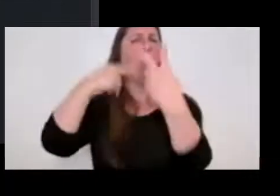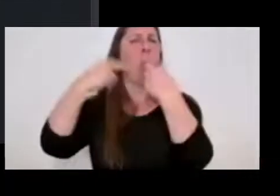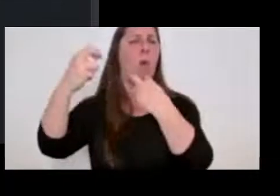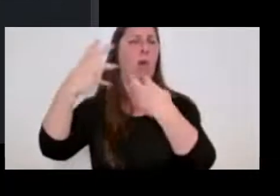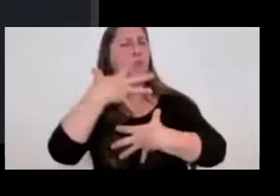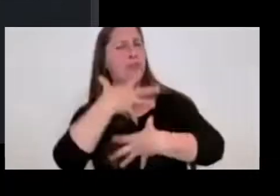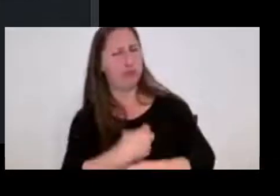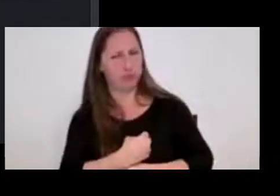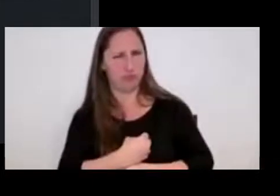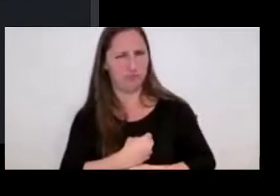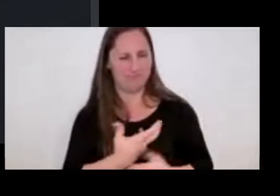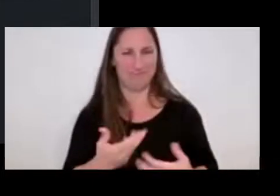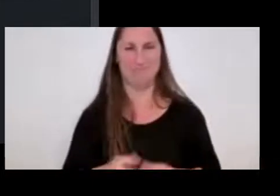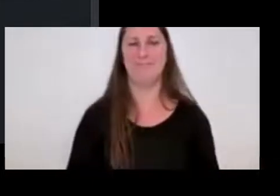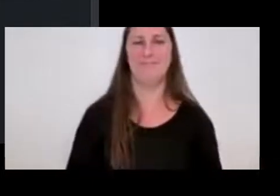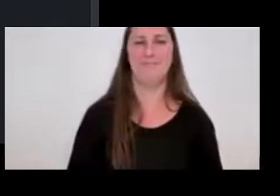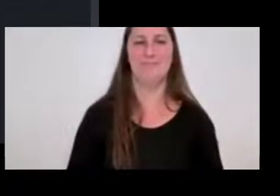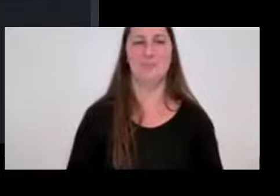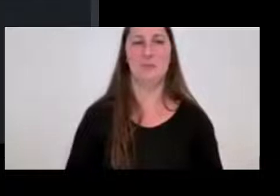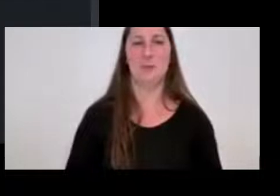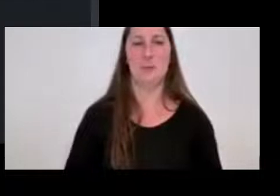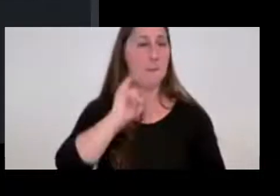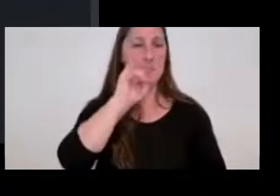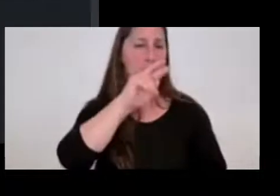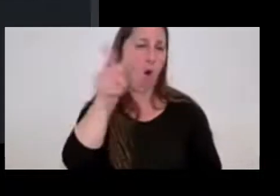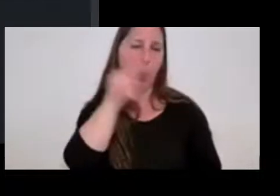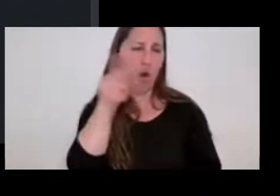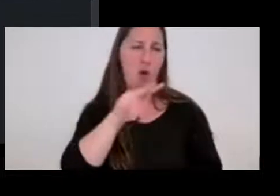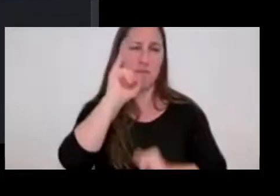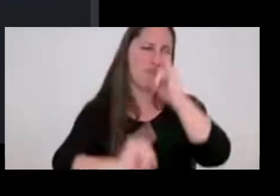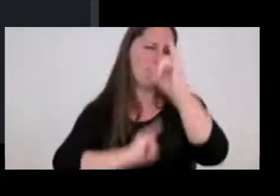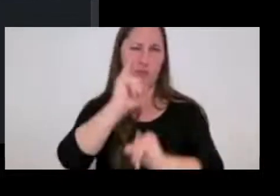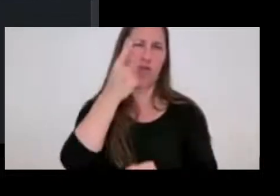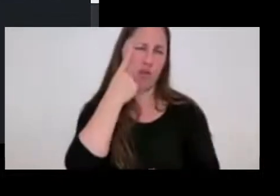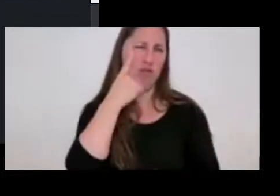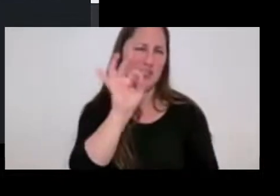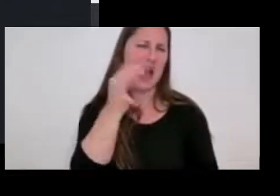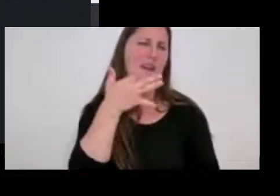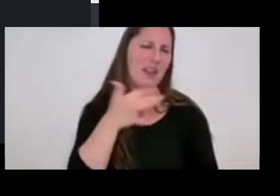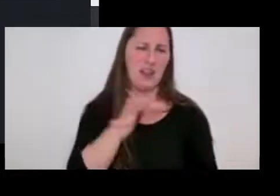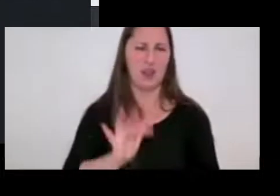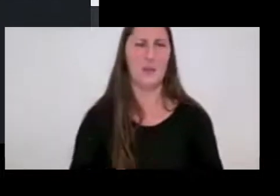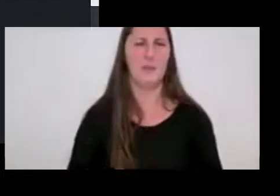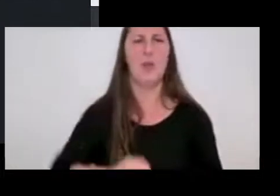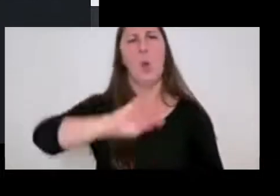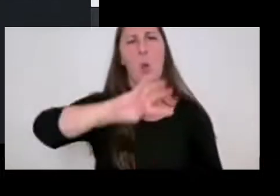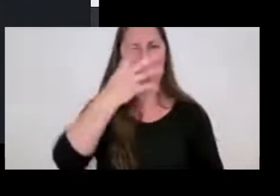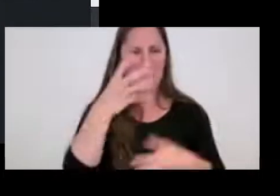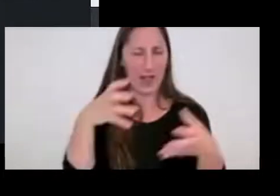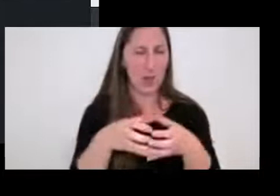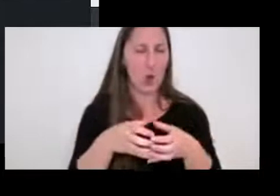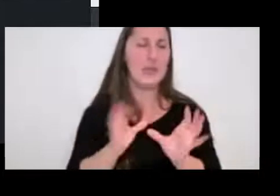Bueno, acá está todo el esquema, que ustedes lo conocen mejor que yo, esto lo pasamos, bueno, lo vamos avanzando, de cuarta categoría. Pero digo, a